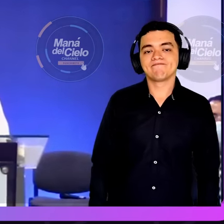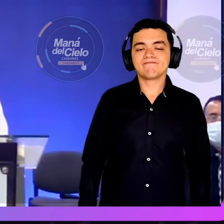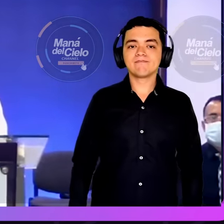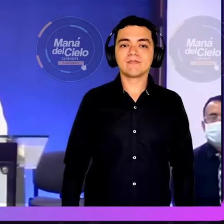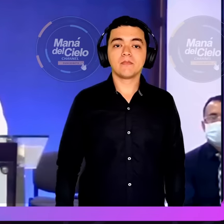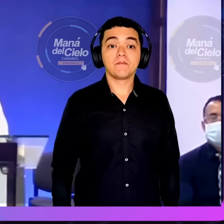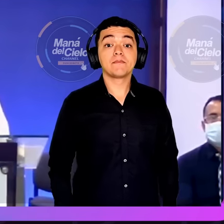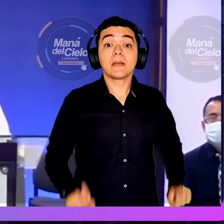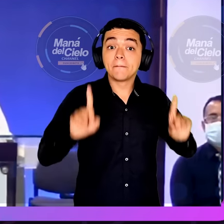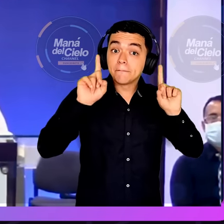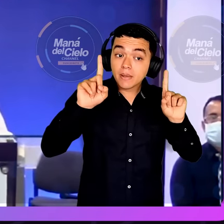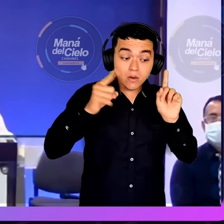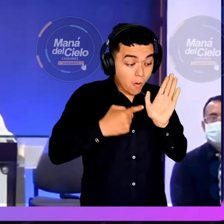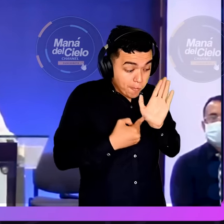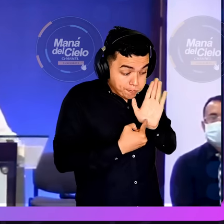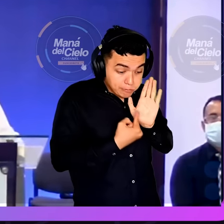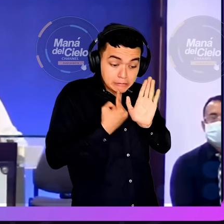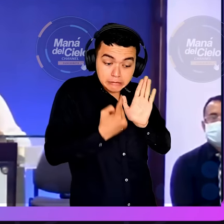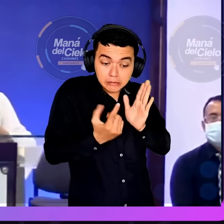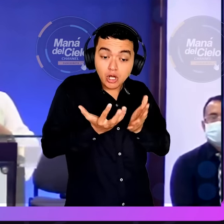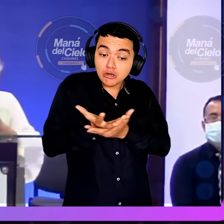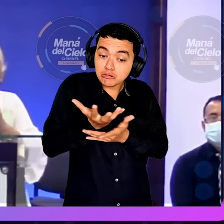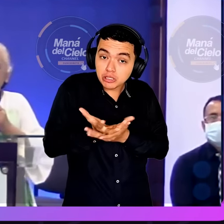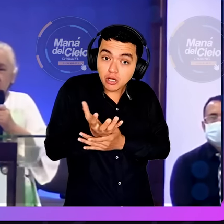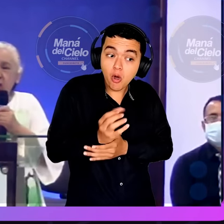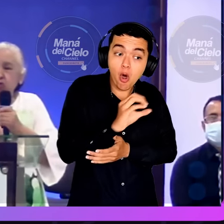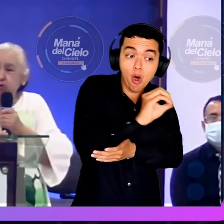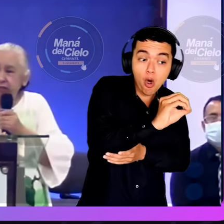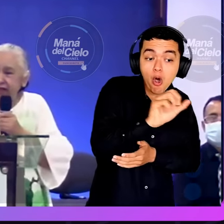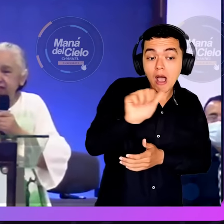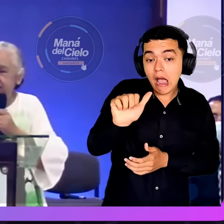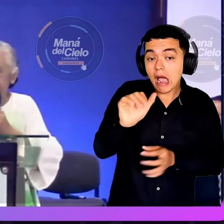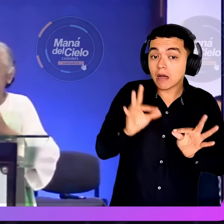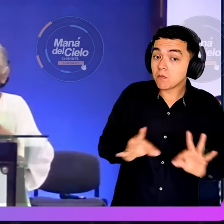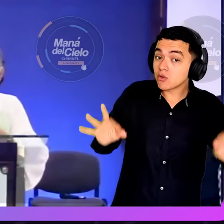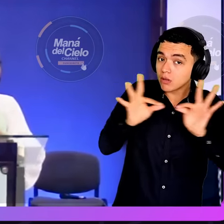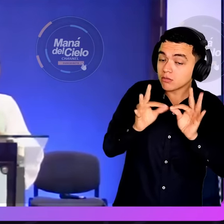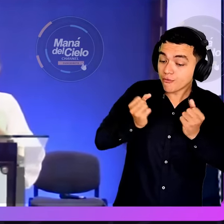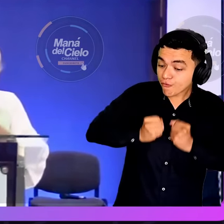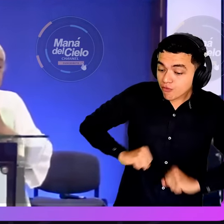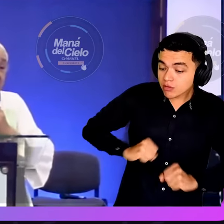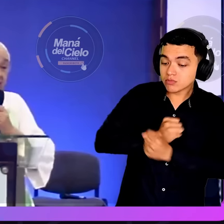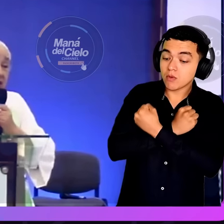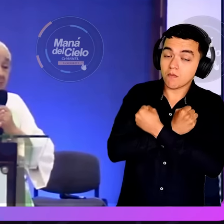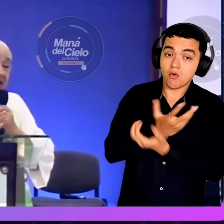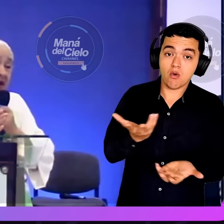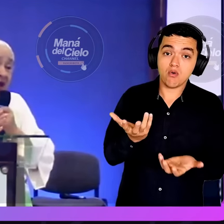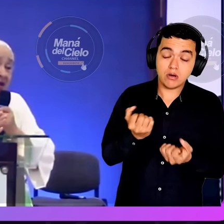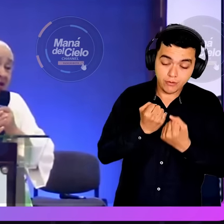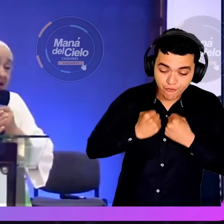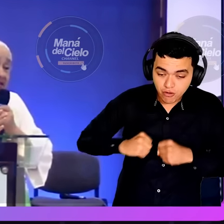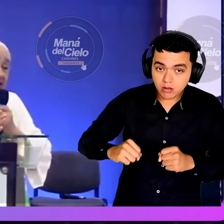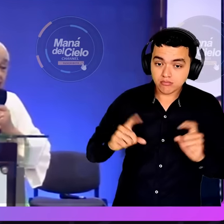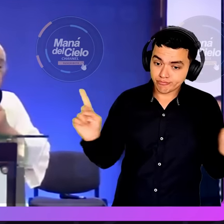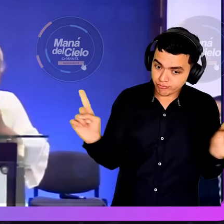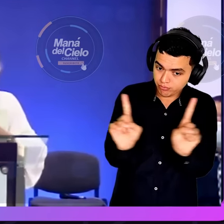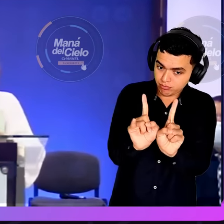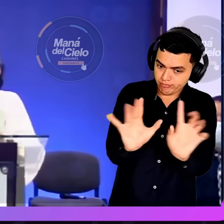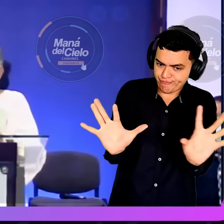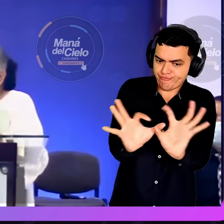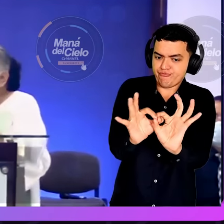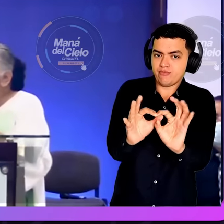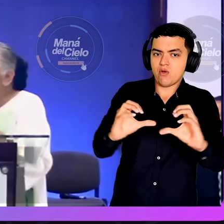en lo monótono, que el amor se vuelve costumbrista. Entonces se van perdiendo como algunos detalles. Y es más, hablando de la pareja, el Señor